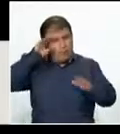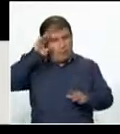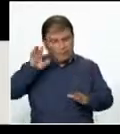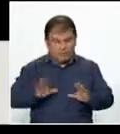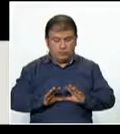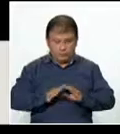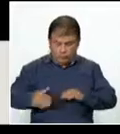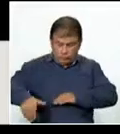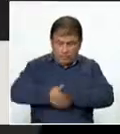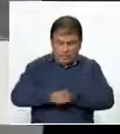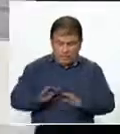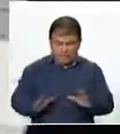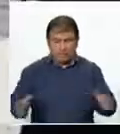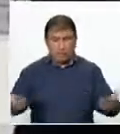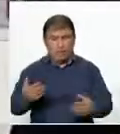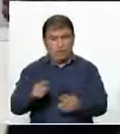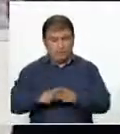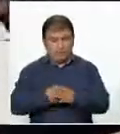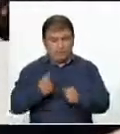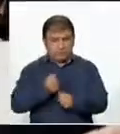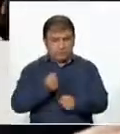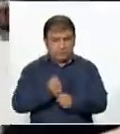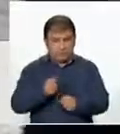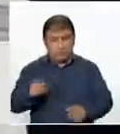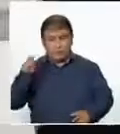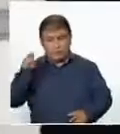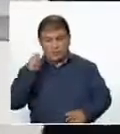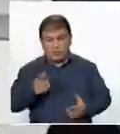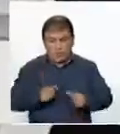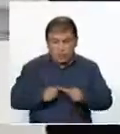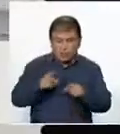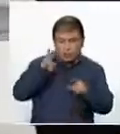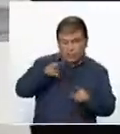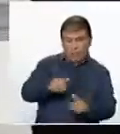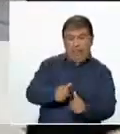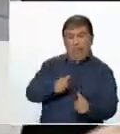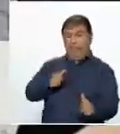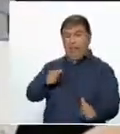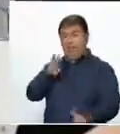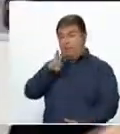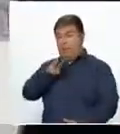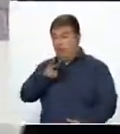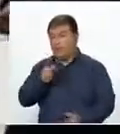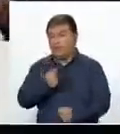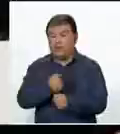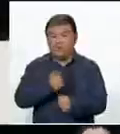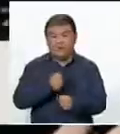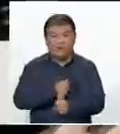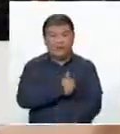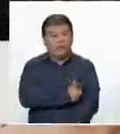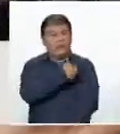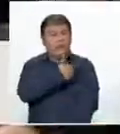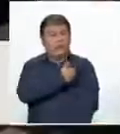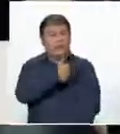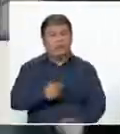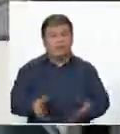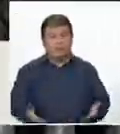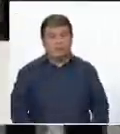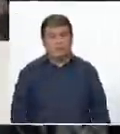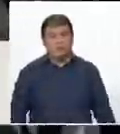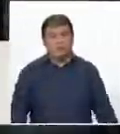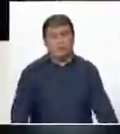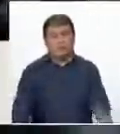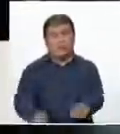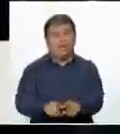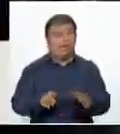para hacer su trabajo también. Los testigos siguen observando desde lejos el trabajo de las autoridades, mientras